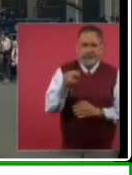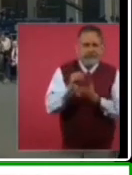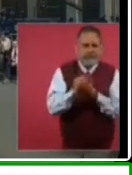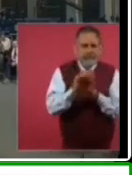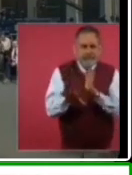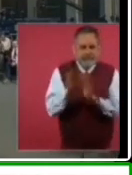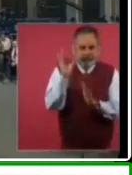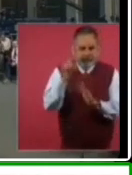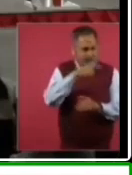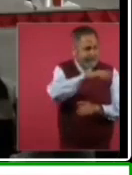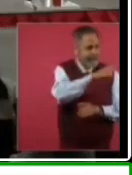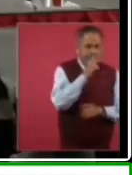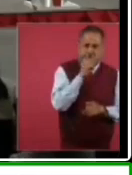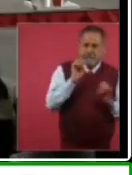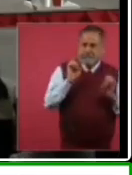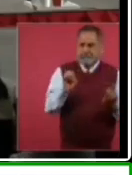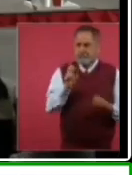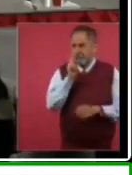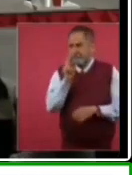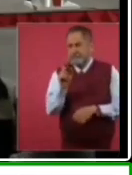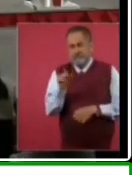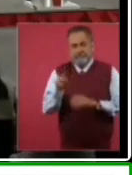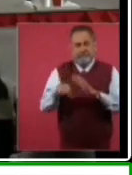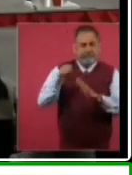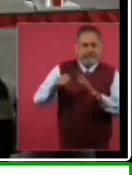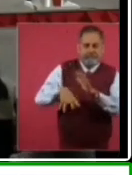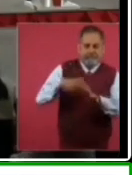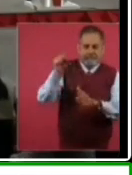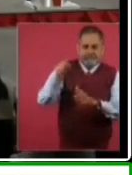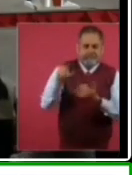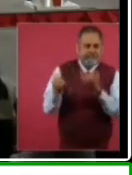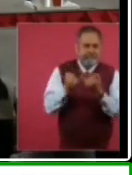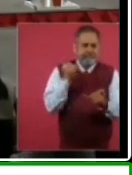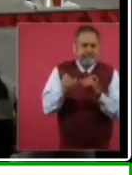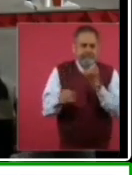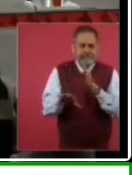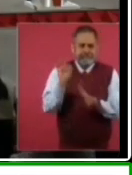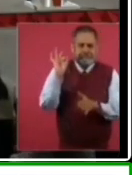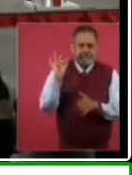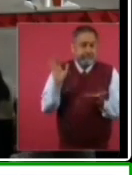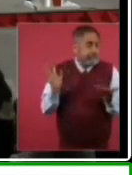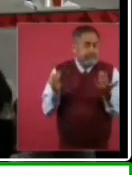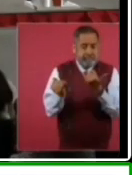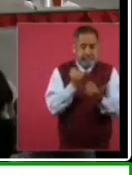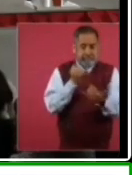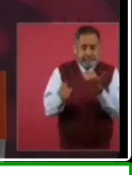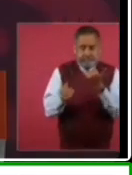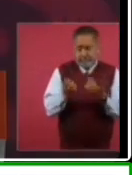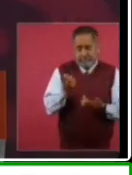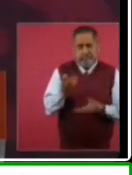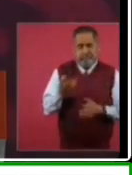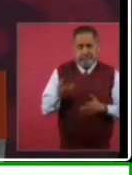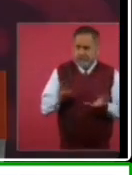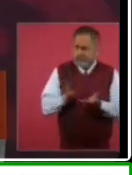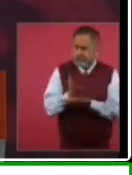para hablar físico. ¿Sí? Y la suerte, órale, vamos.